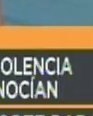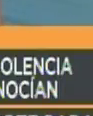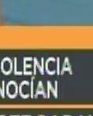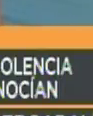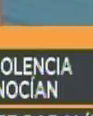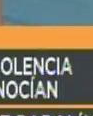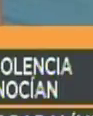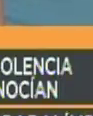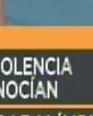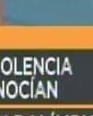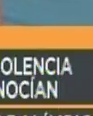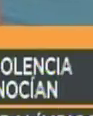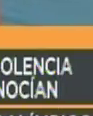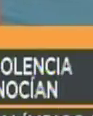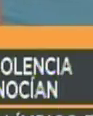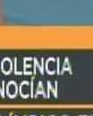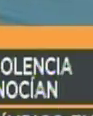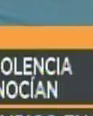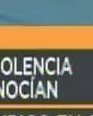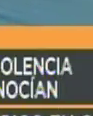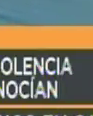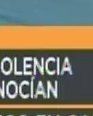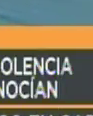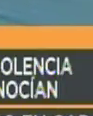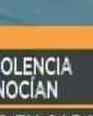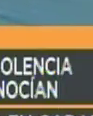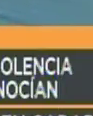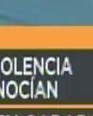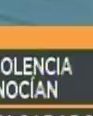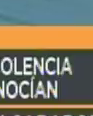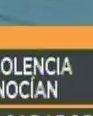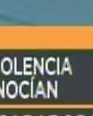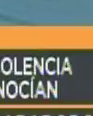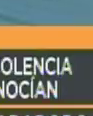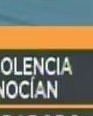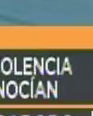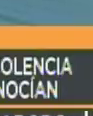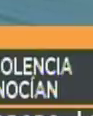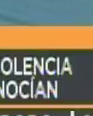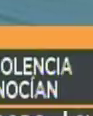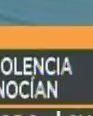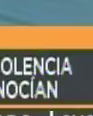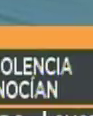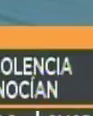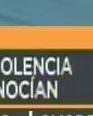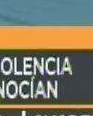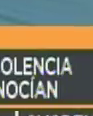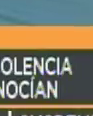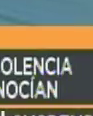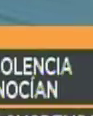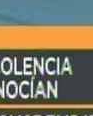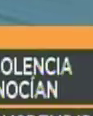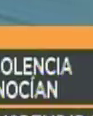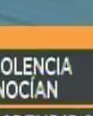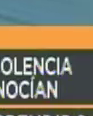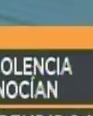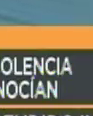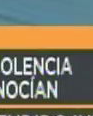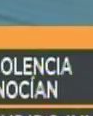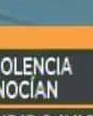Constituyente, ahí estaban declaraciones bochornosas de la derecha venezolana, denigrando del venezolano y de la